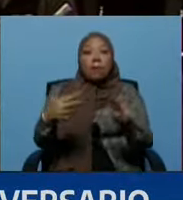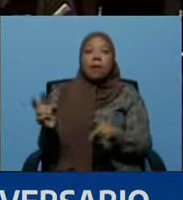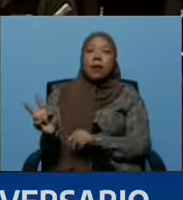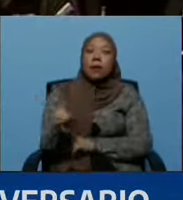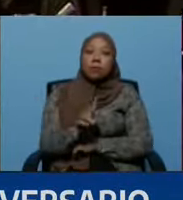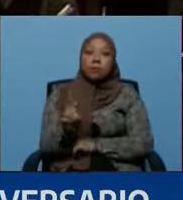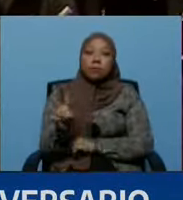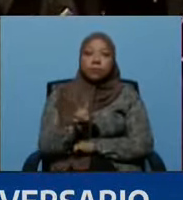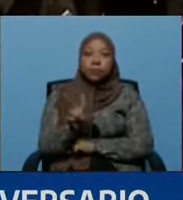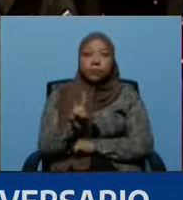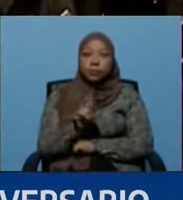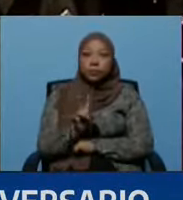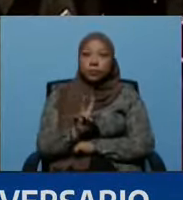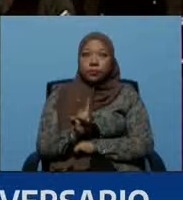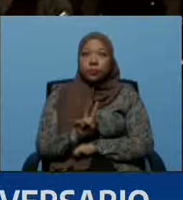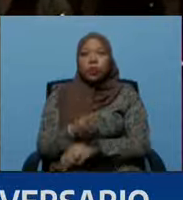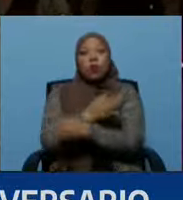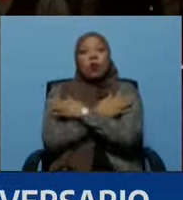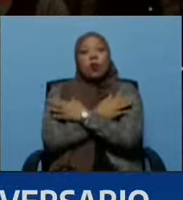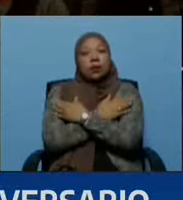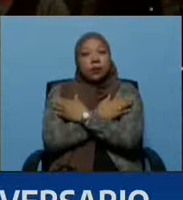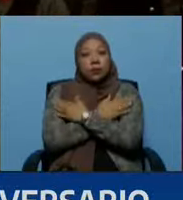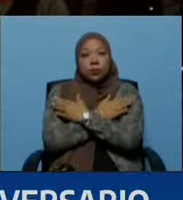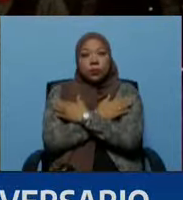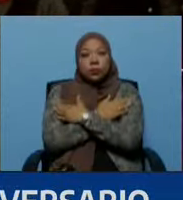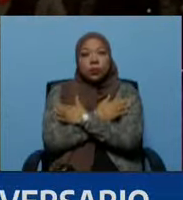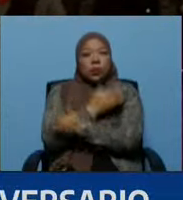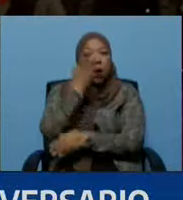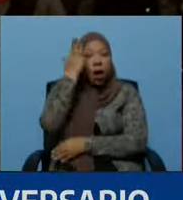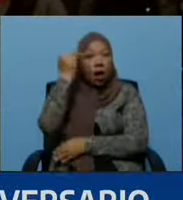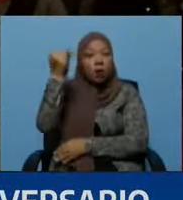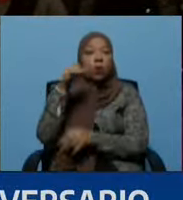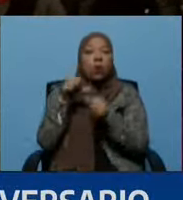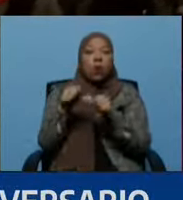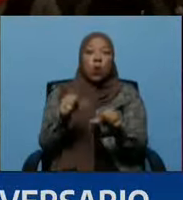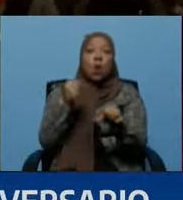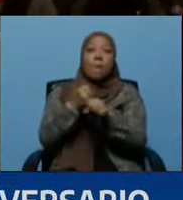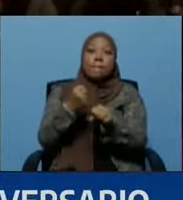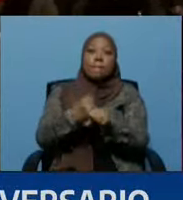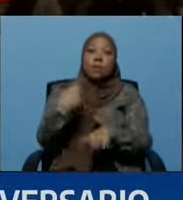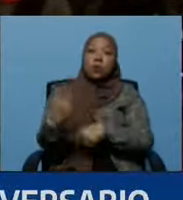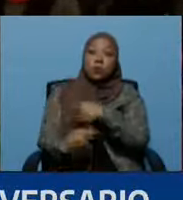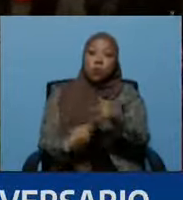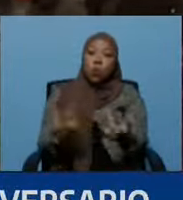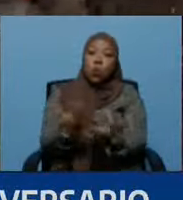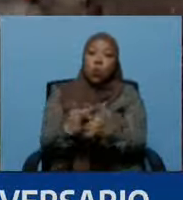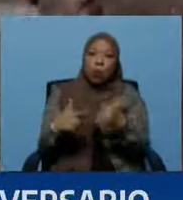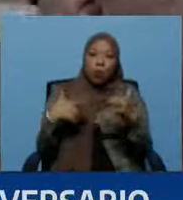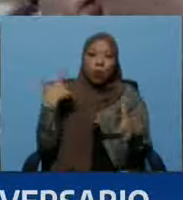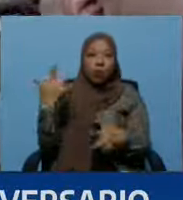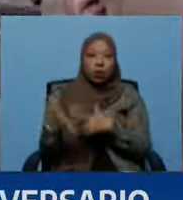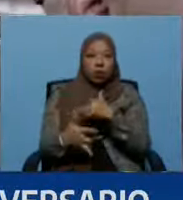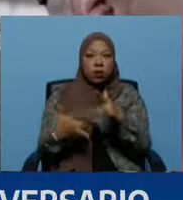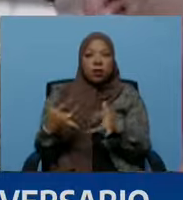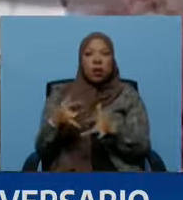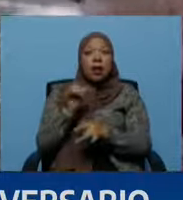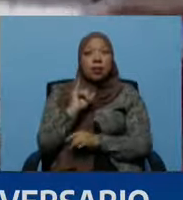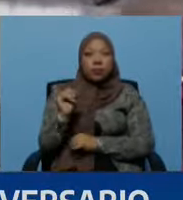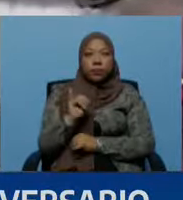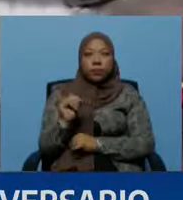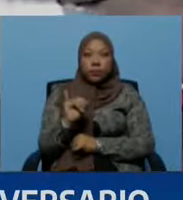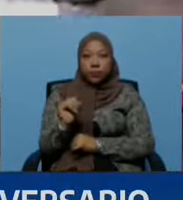Venezuela. Los felicito. Que Dios me los bendiga y me los siga protegiendo. Autorizado. Alex,